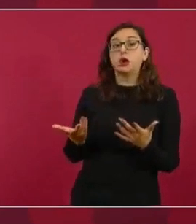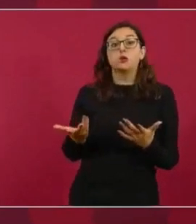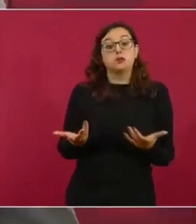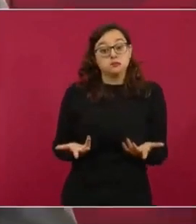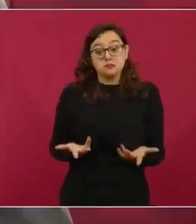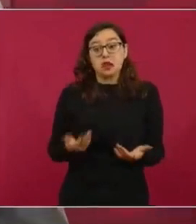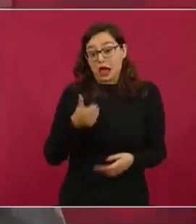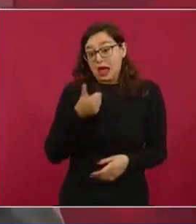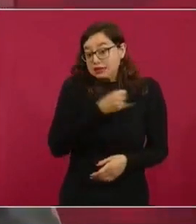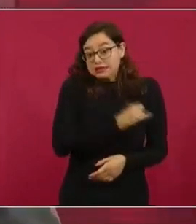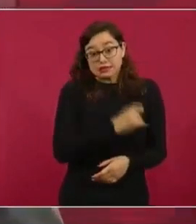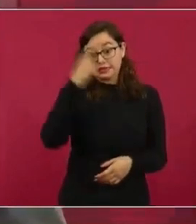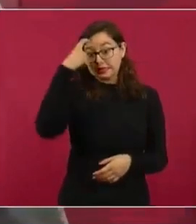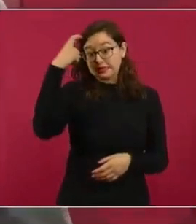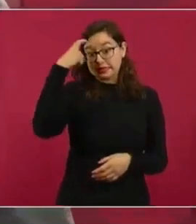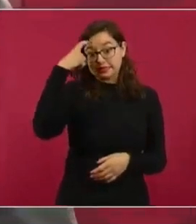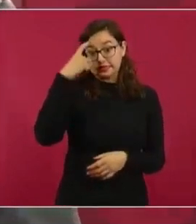En ese entonces